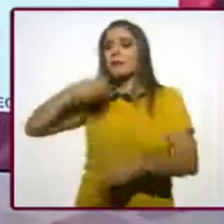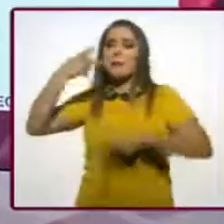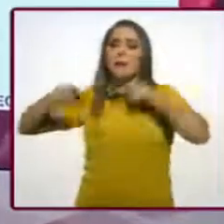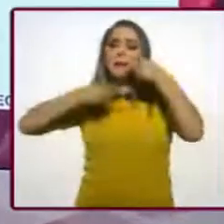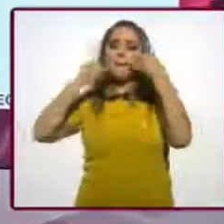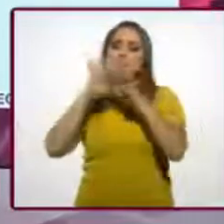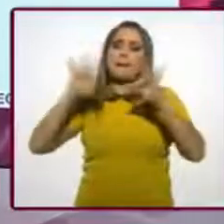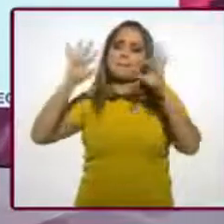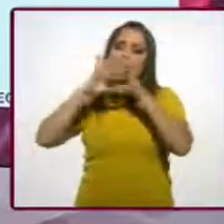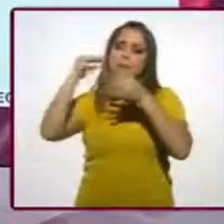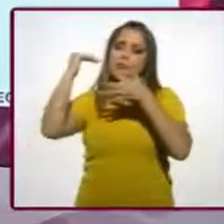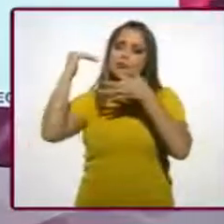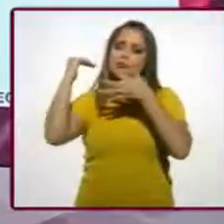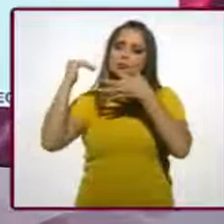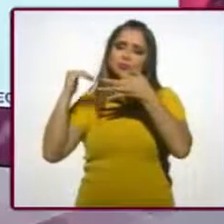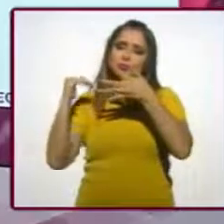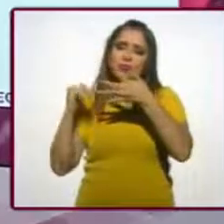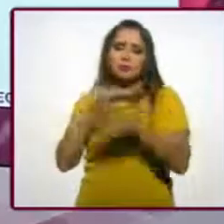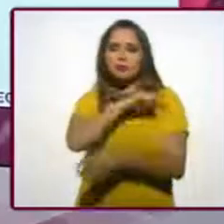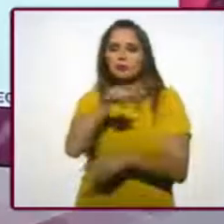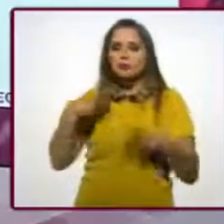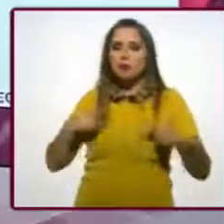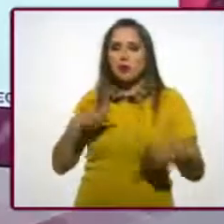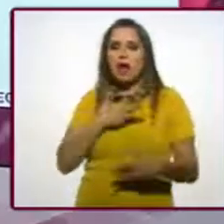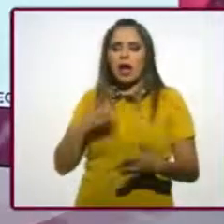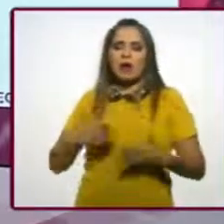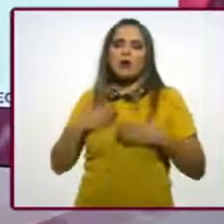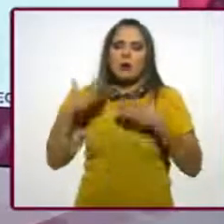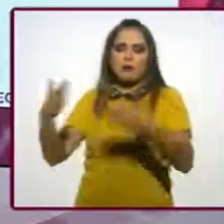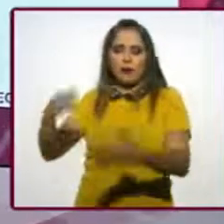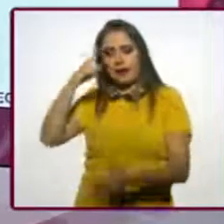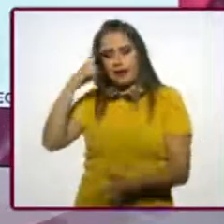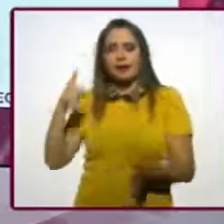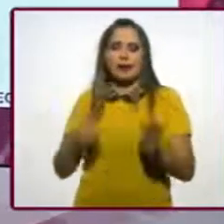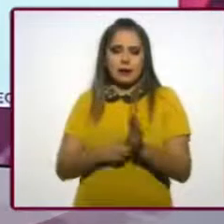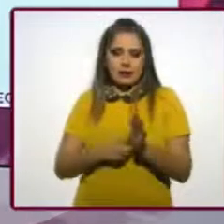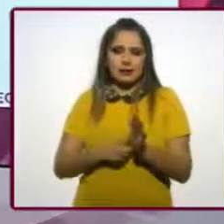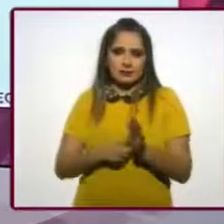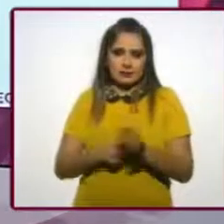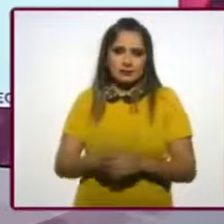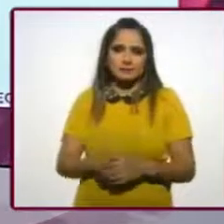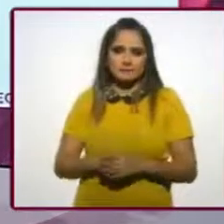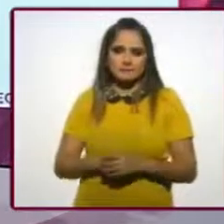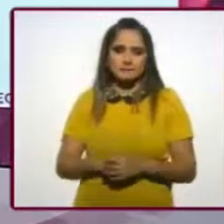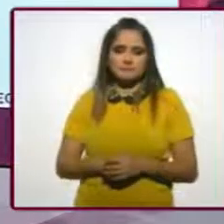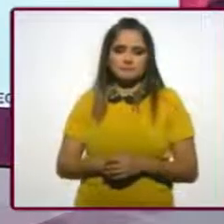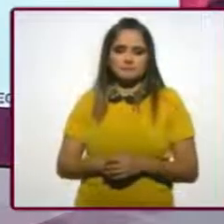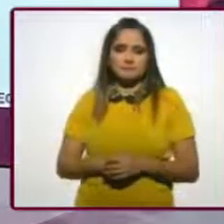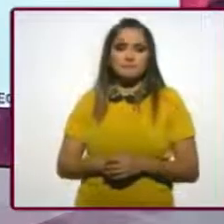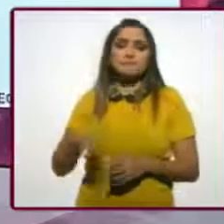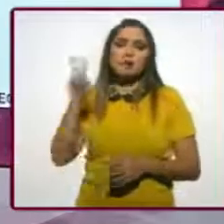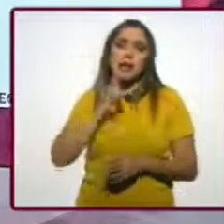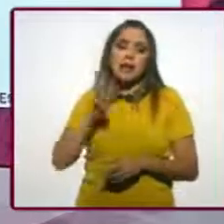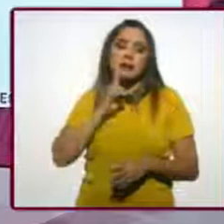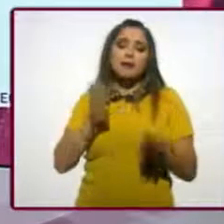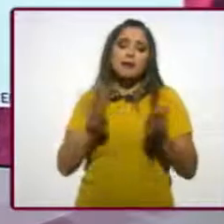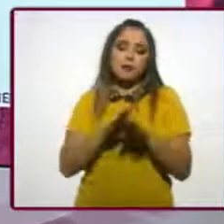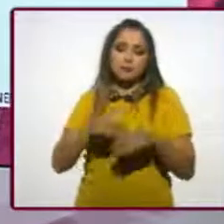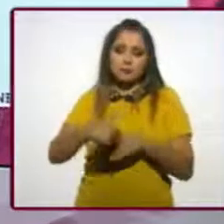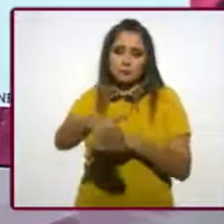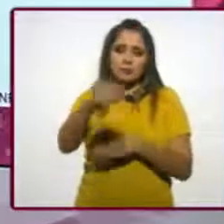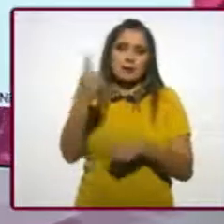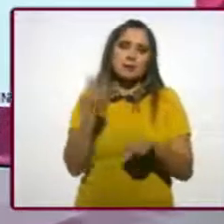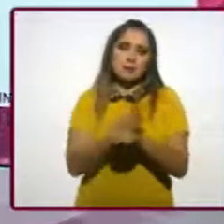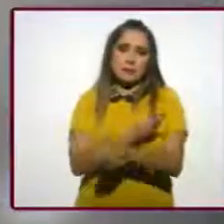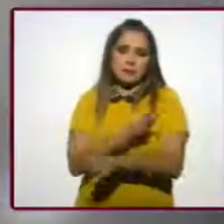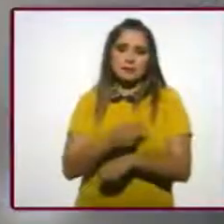razones por las que se le votó, y yo pasaré al final a este dato que son niveles de afectación. Pues ya veremos cómo evoluciona también este asunto,